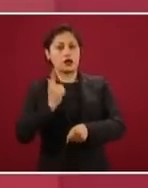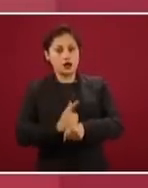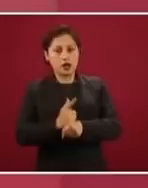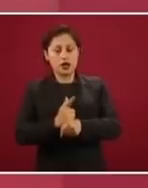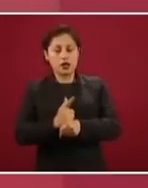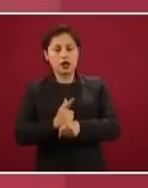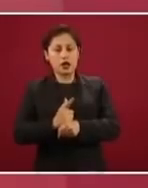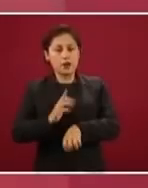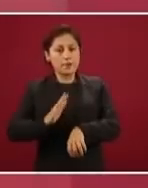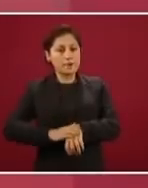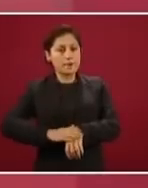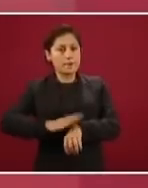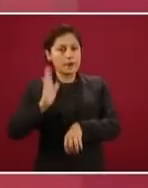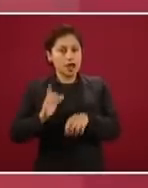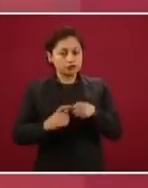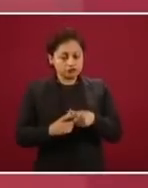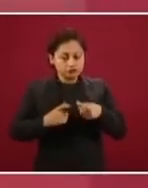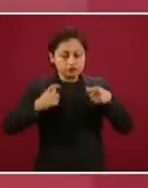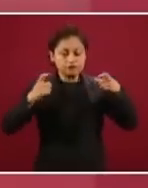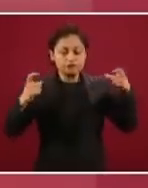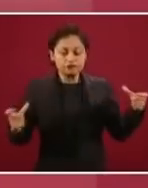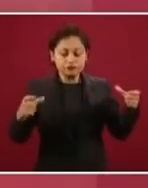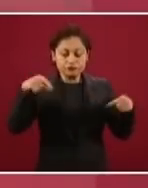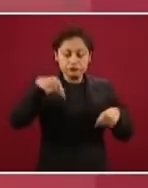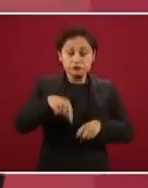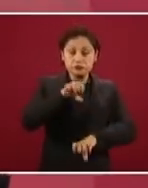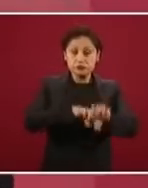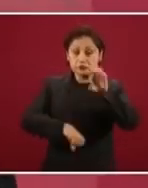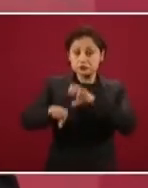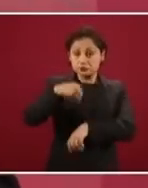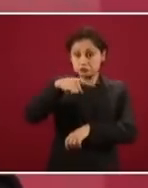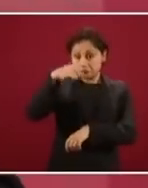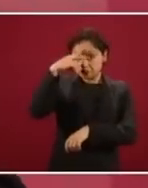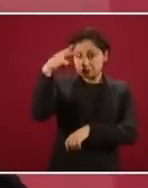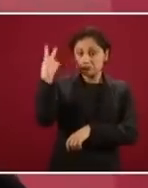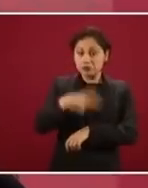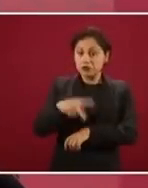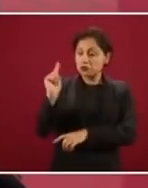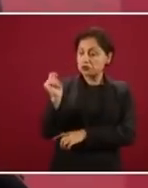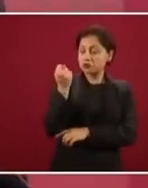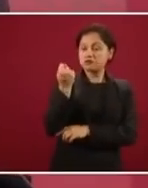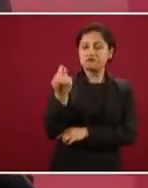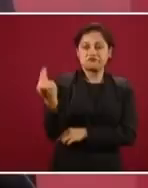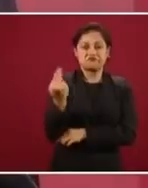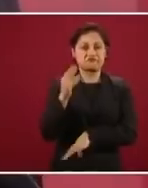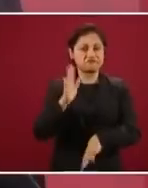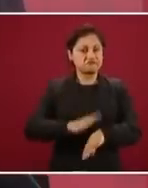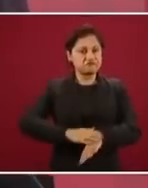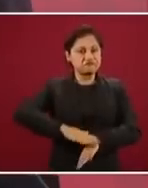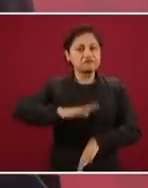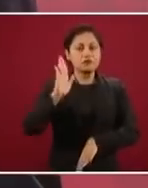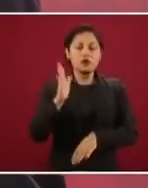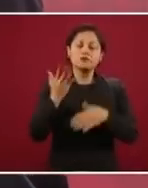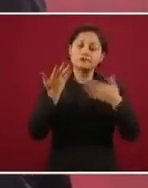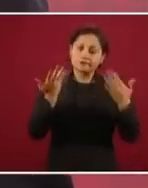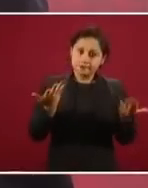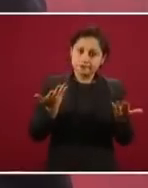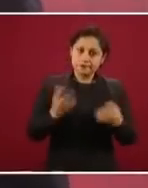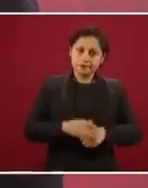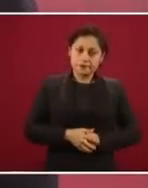requerir de más tecnología las empresas